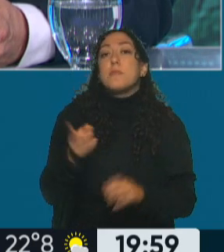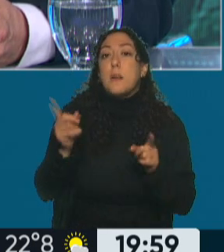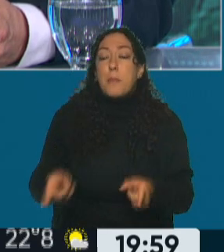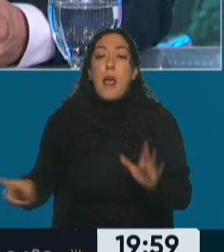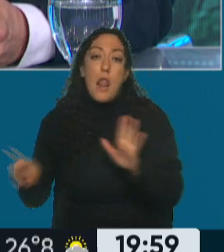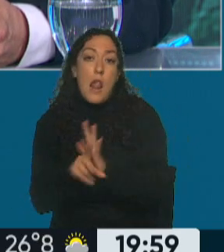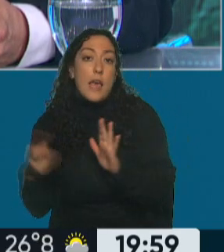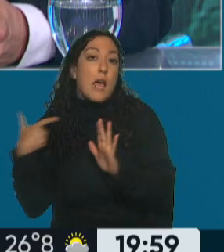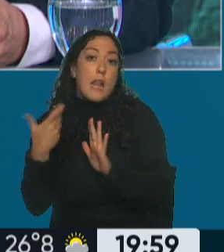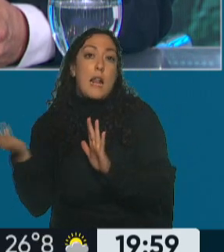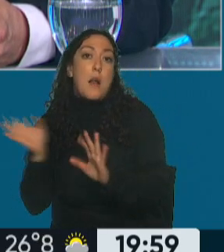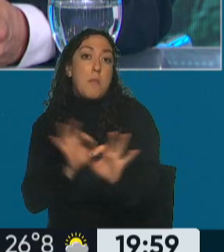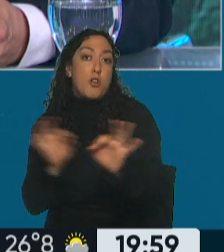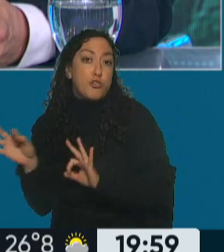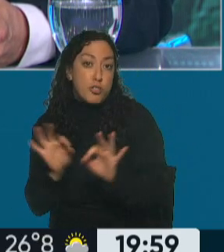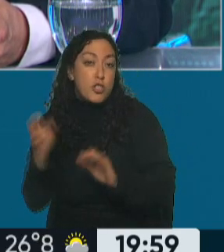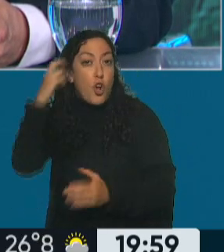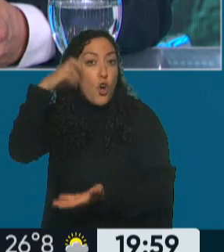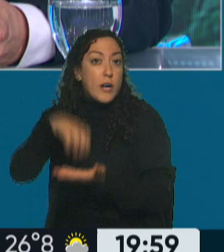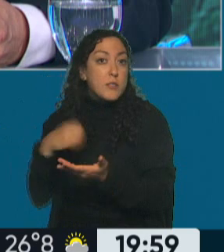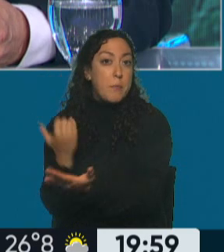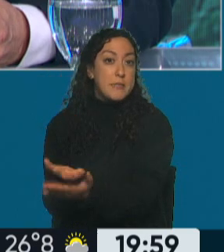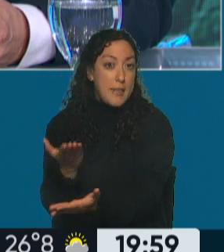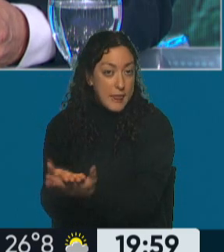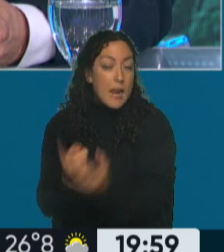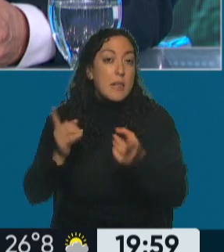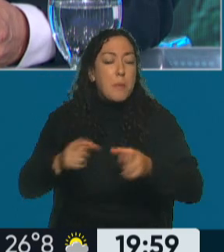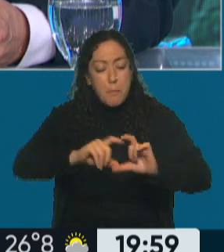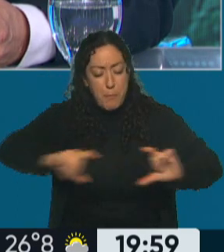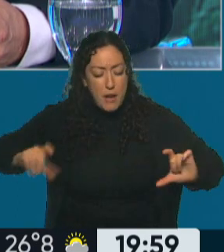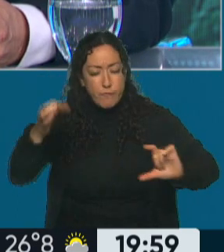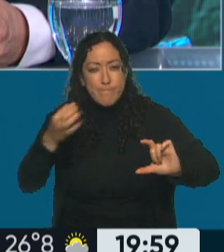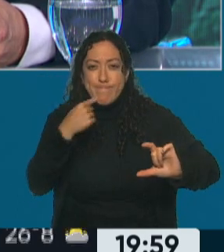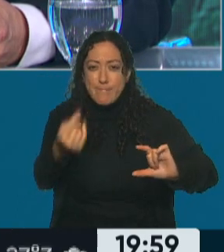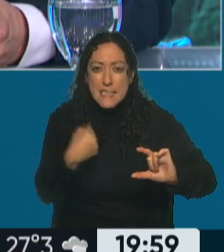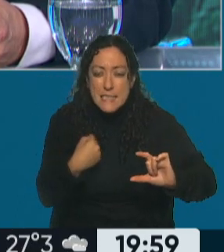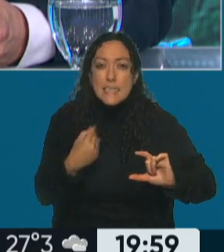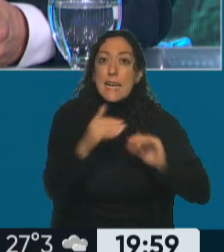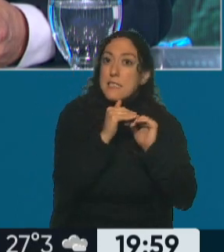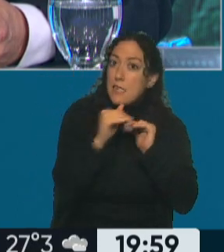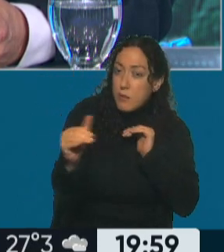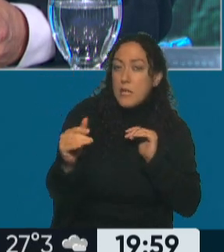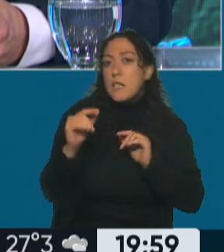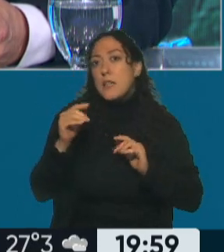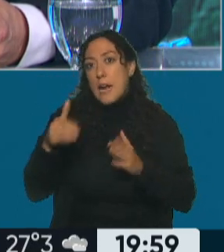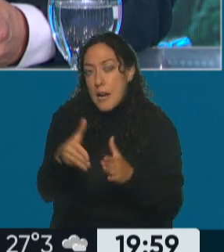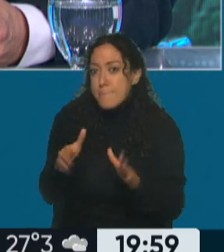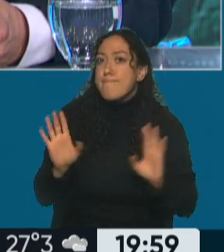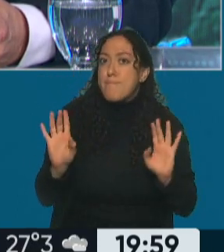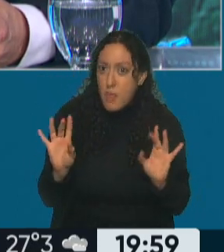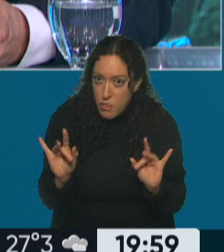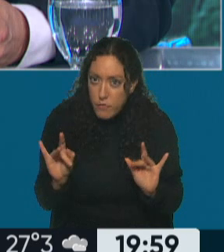general que envía el Congreso. Y además dice en un párrafo, si bien el camino hacia la estabilidad será desafiante y las